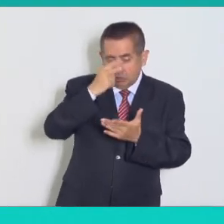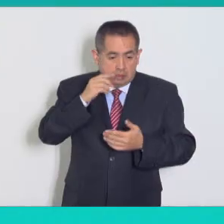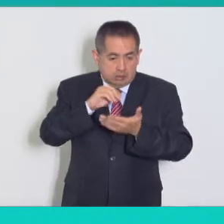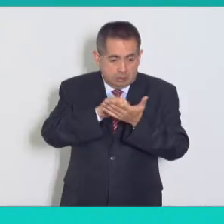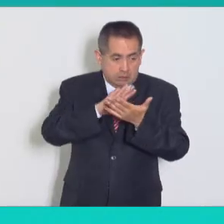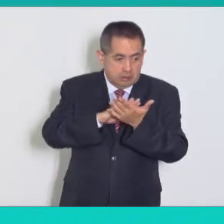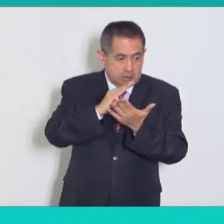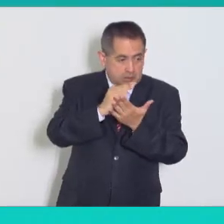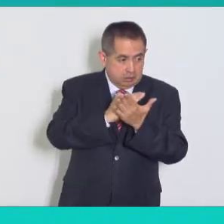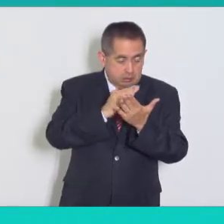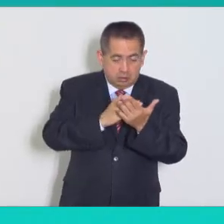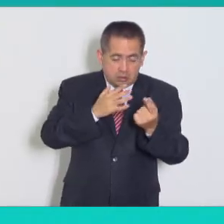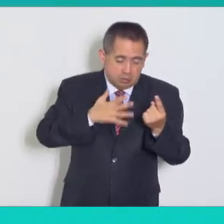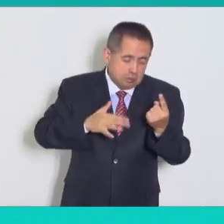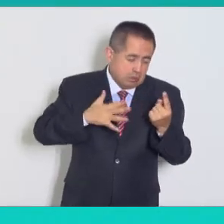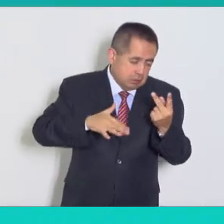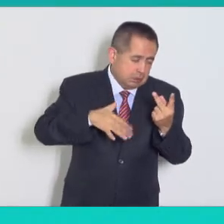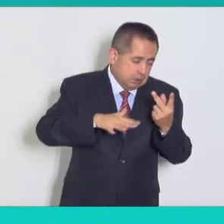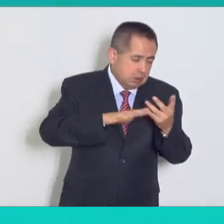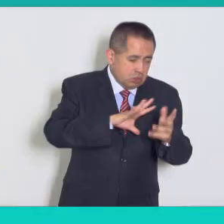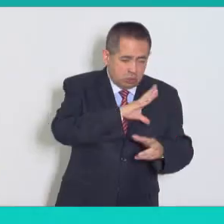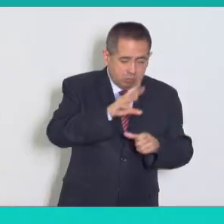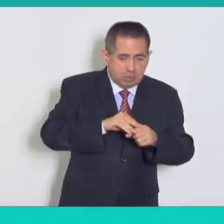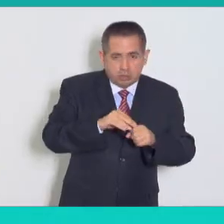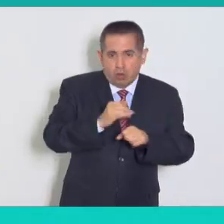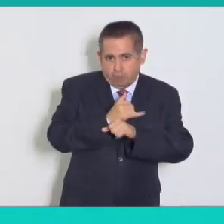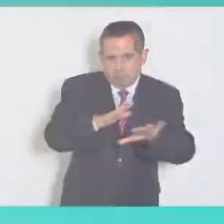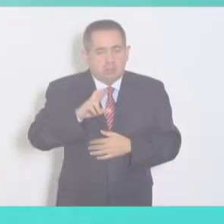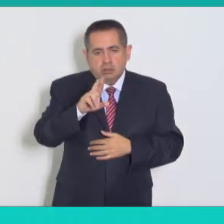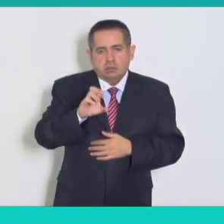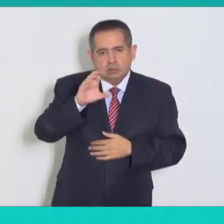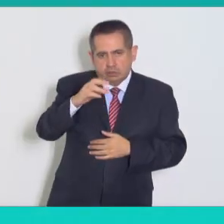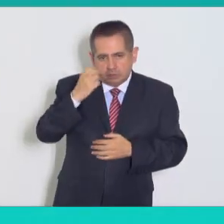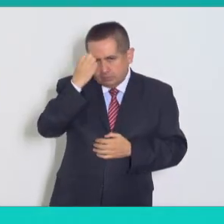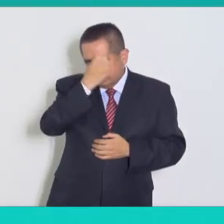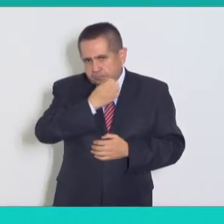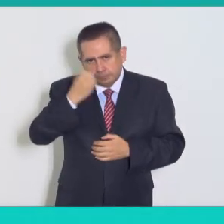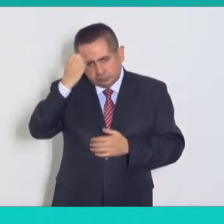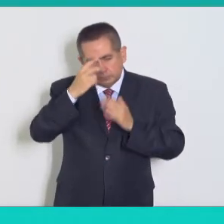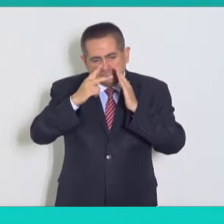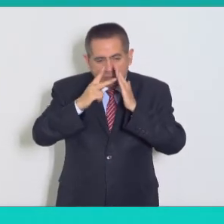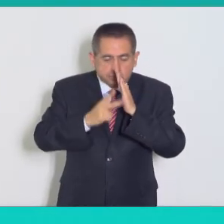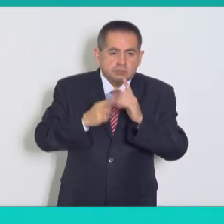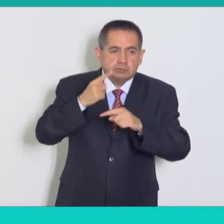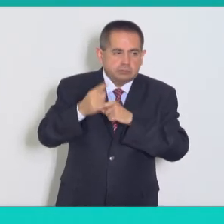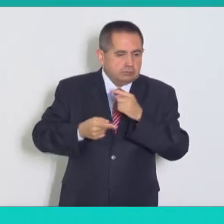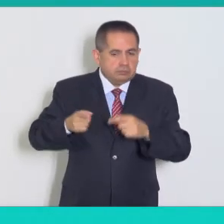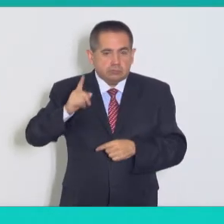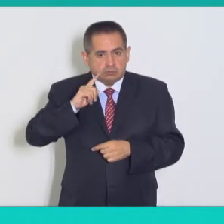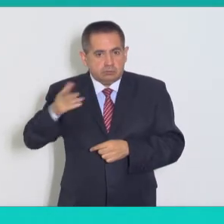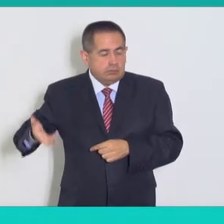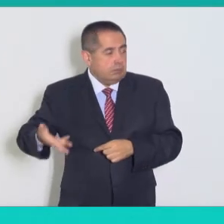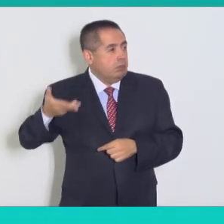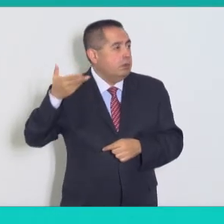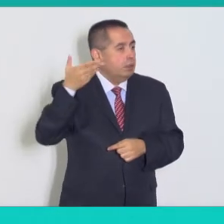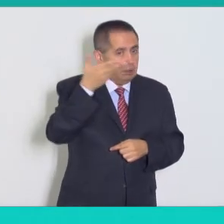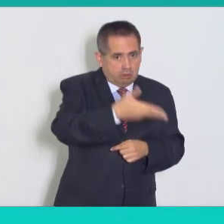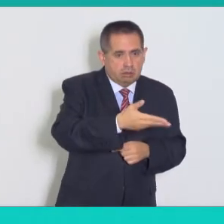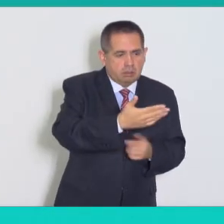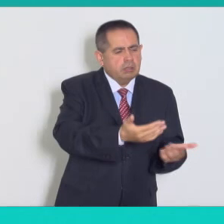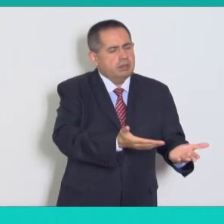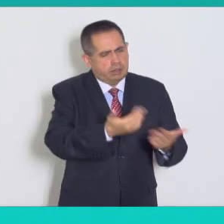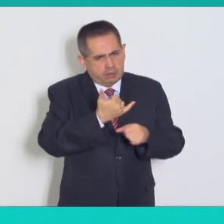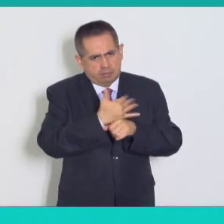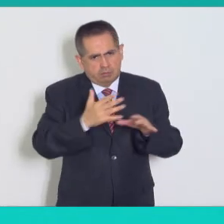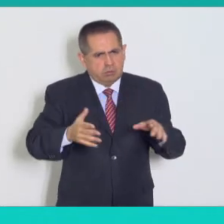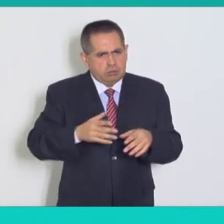llamas destacó que este aborda una temática que inquieta a la ciudadanía a peticionar ya impugnó la entrega de